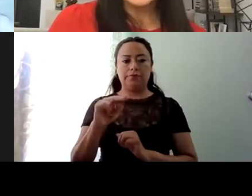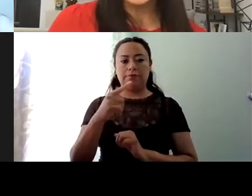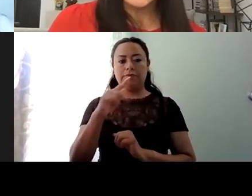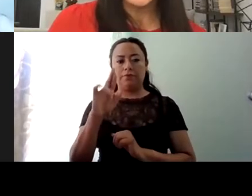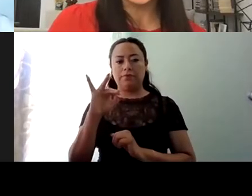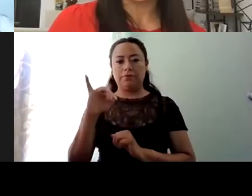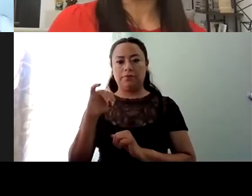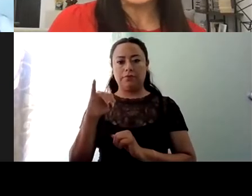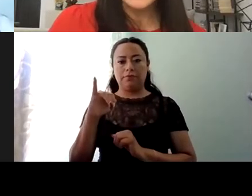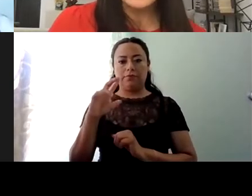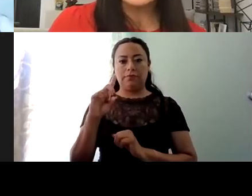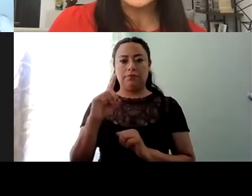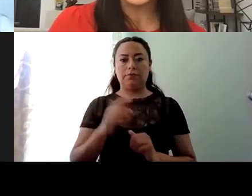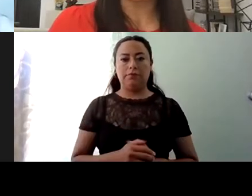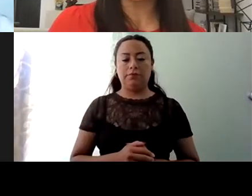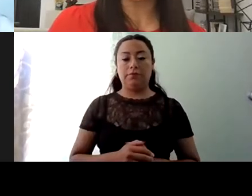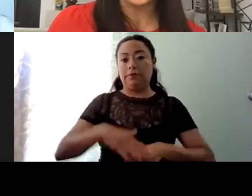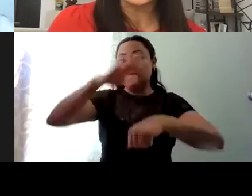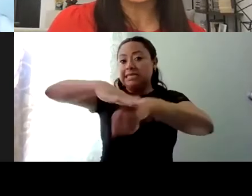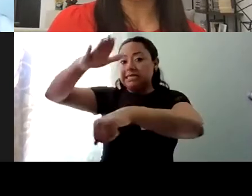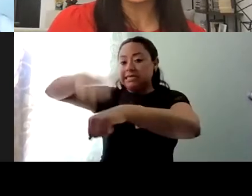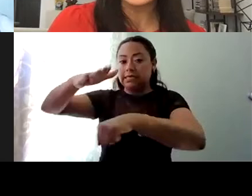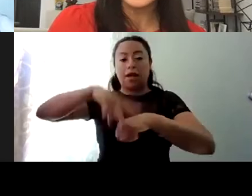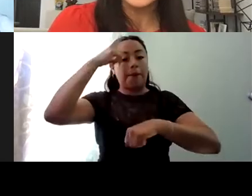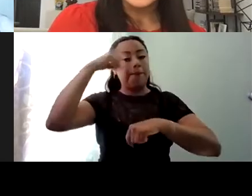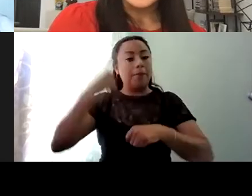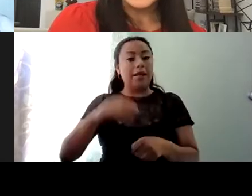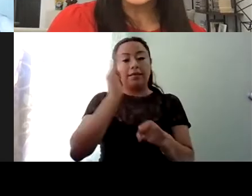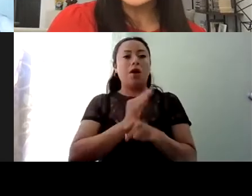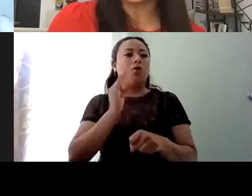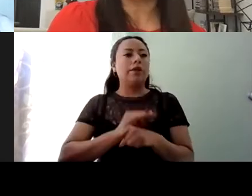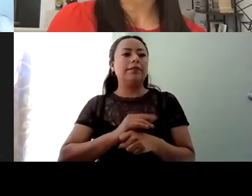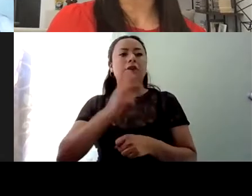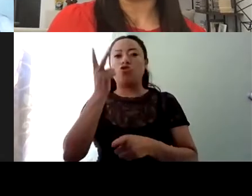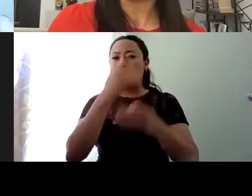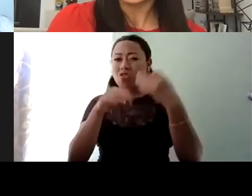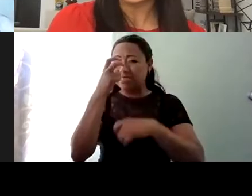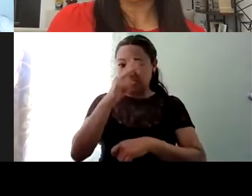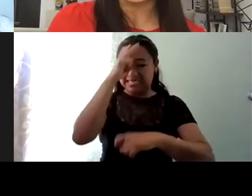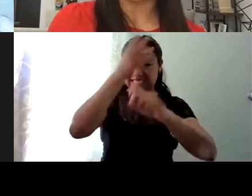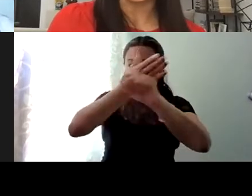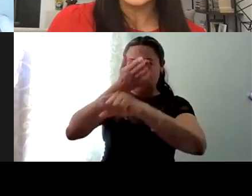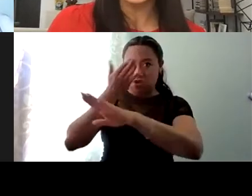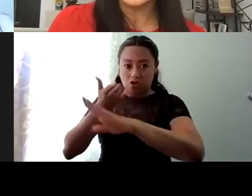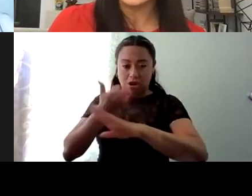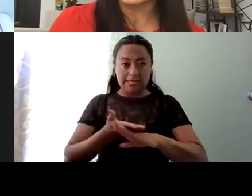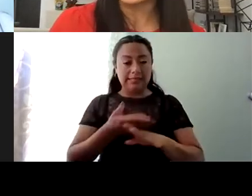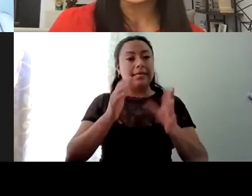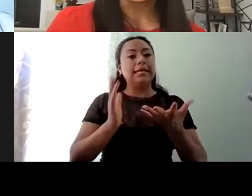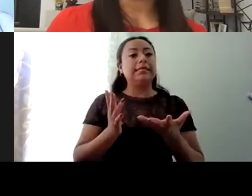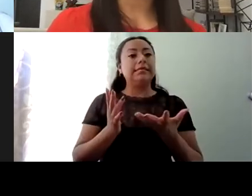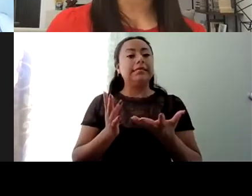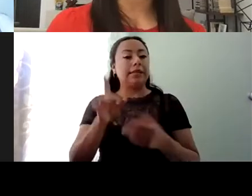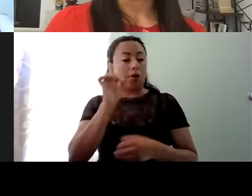ha hecho llamados para que no se normalice las violencias contra las mujeres en la ciudad y en el